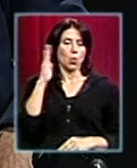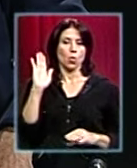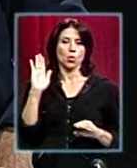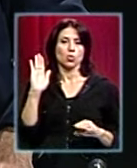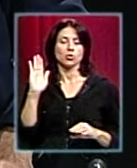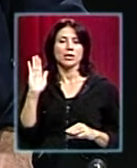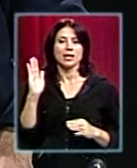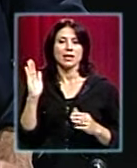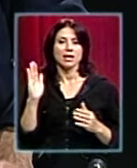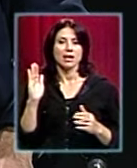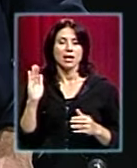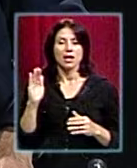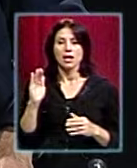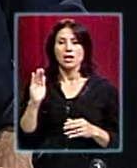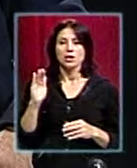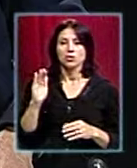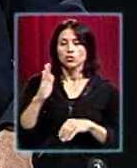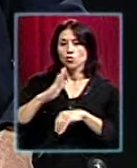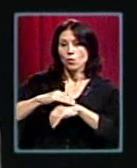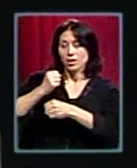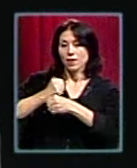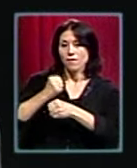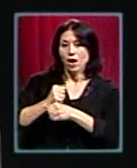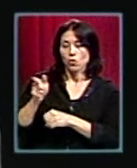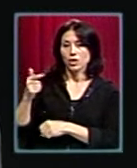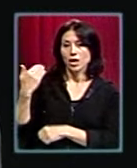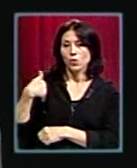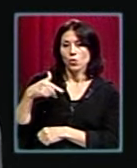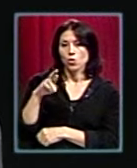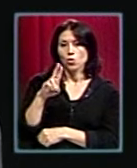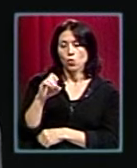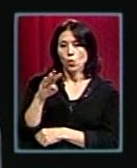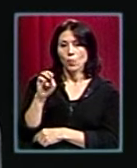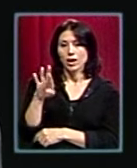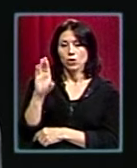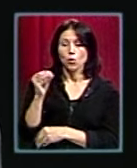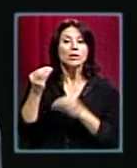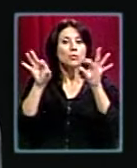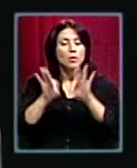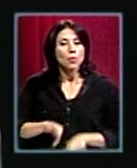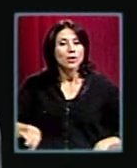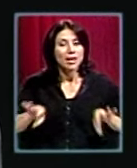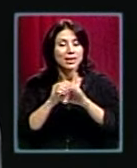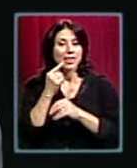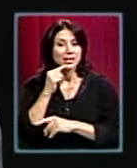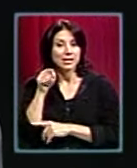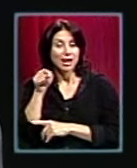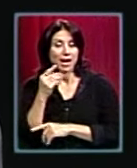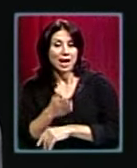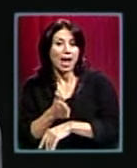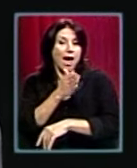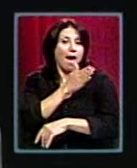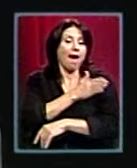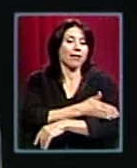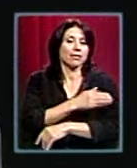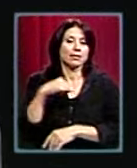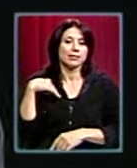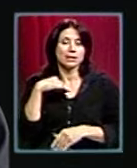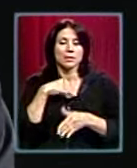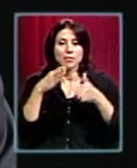lo que don Roberto ha hecho, vale la pena decir que antes de ser ministro del